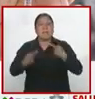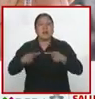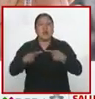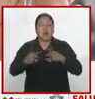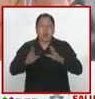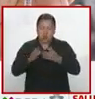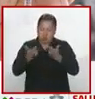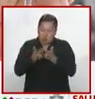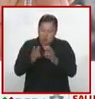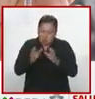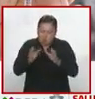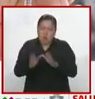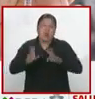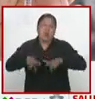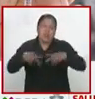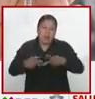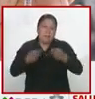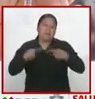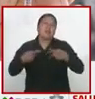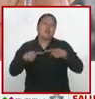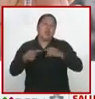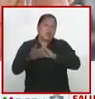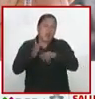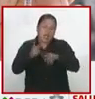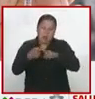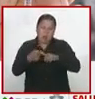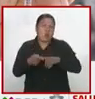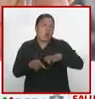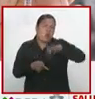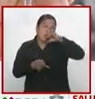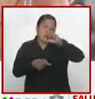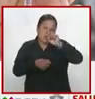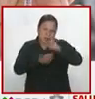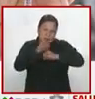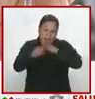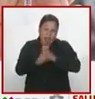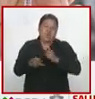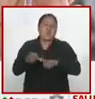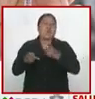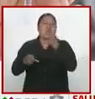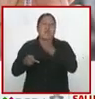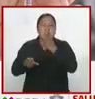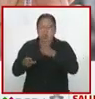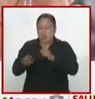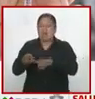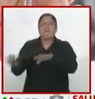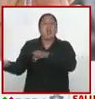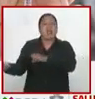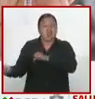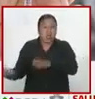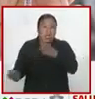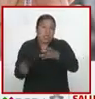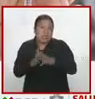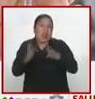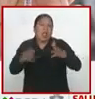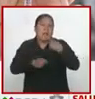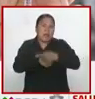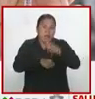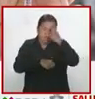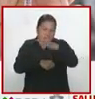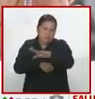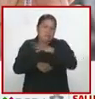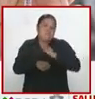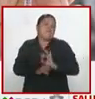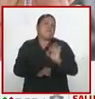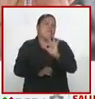personas mayores de 60 años con diabetes con hipertensión aquellas que corren mayor riesgo para que una